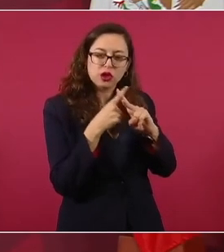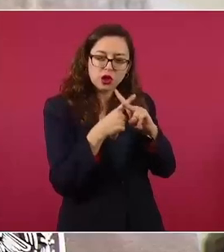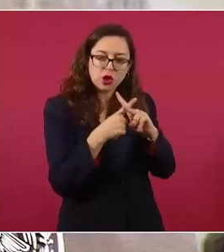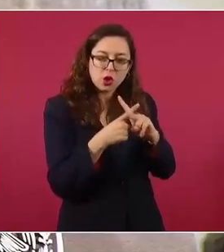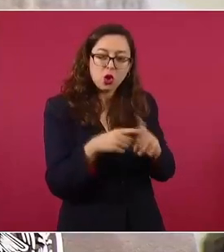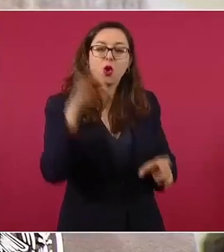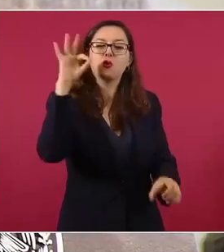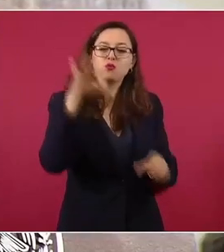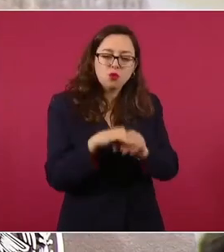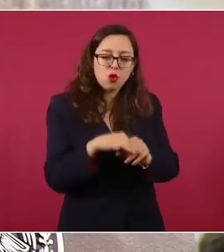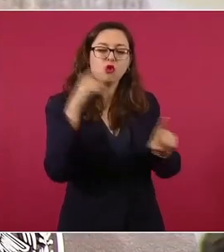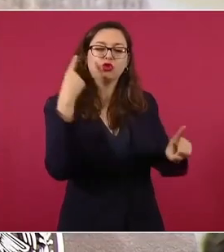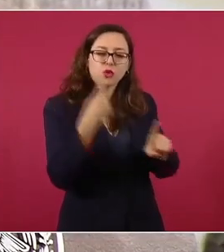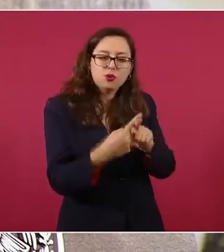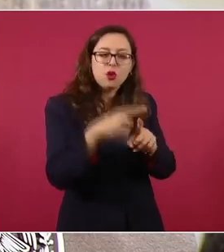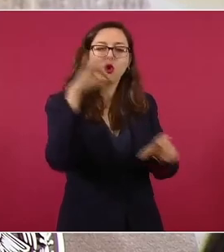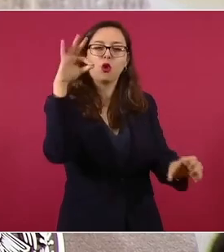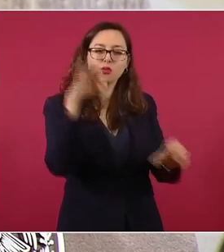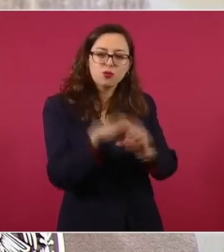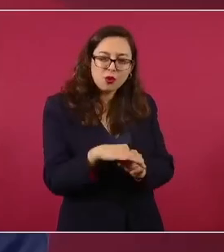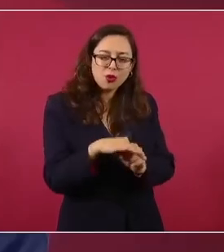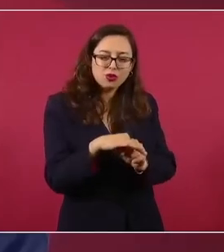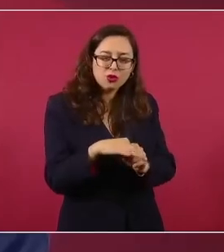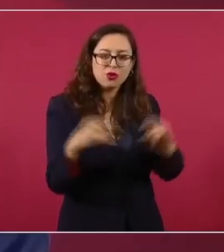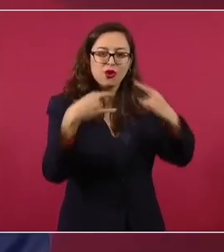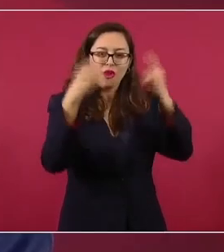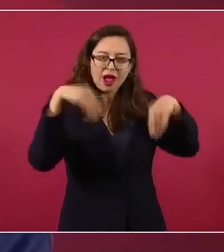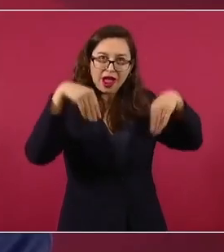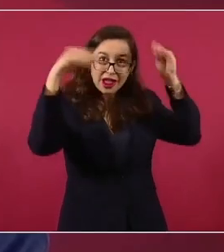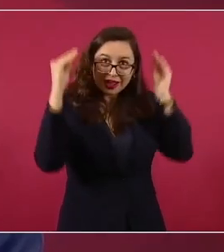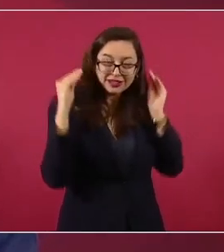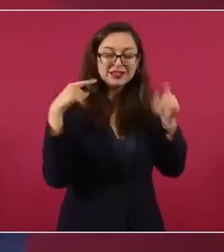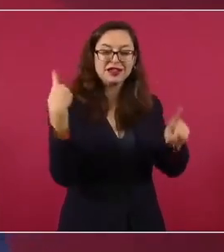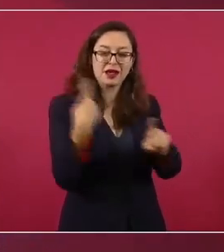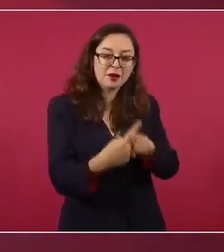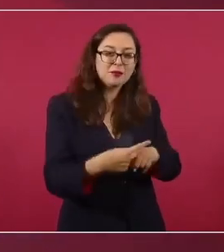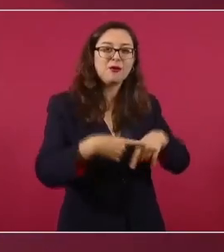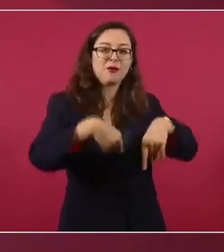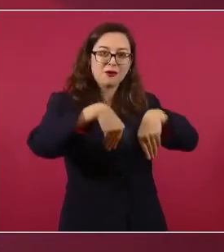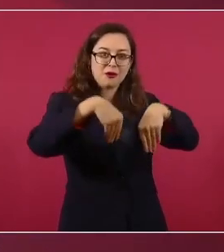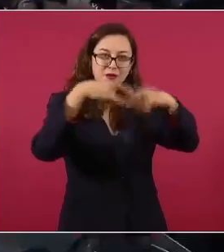Voto por voto, casilla por casilla. ¿Qué hicieron?